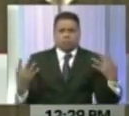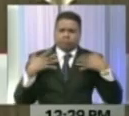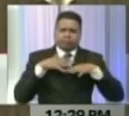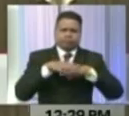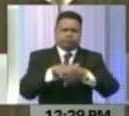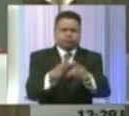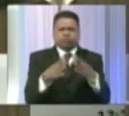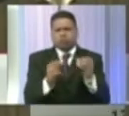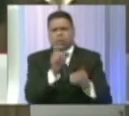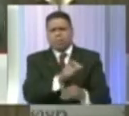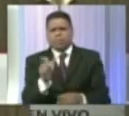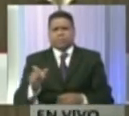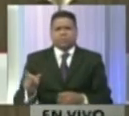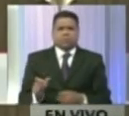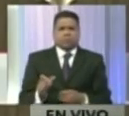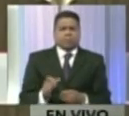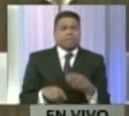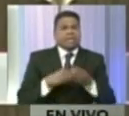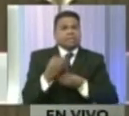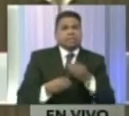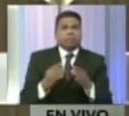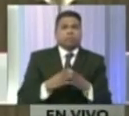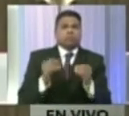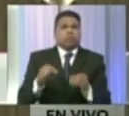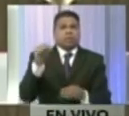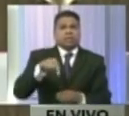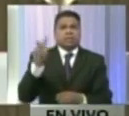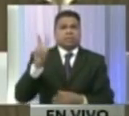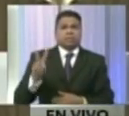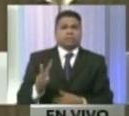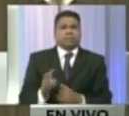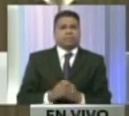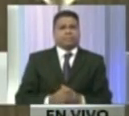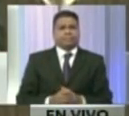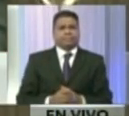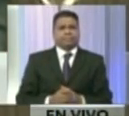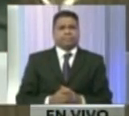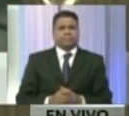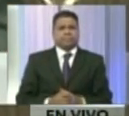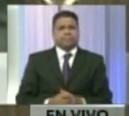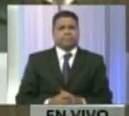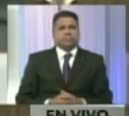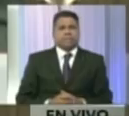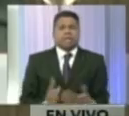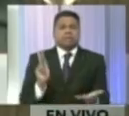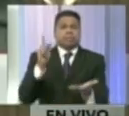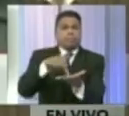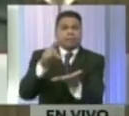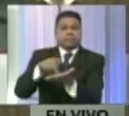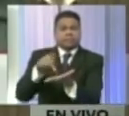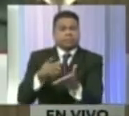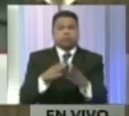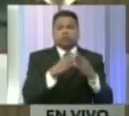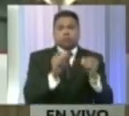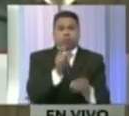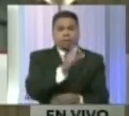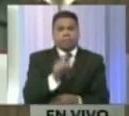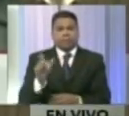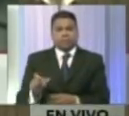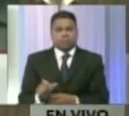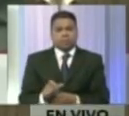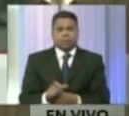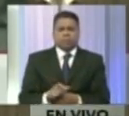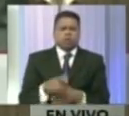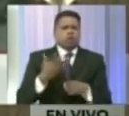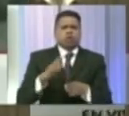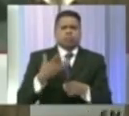incorporen para que saquemos al país de esta crisis. El país va a salir. Se incorporen o no se incorporen alguno, este